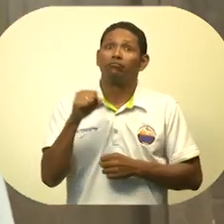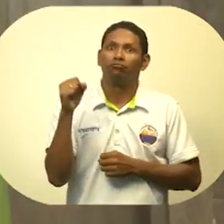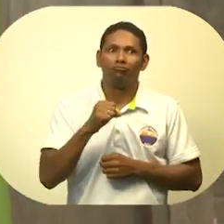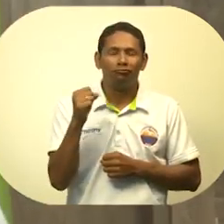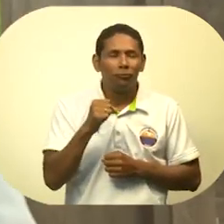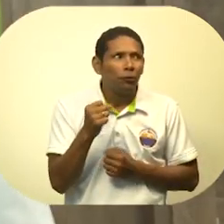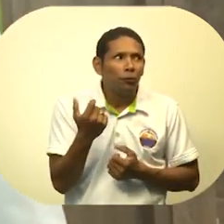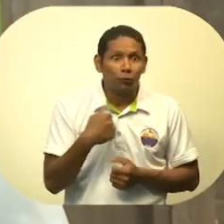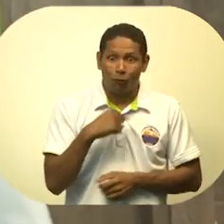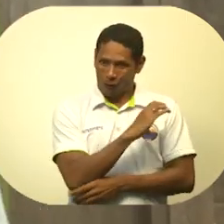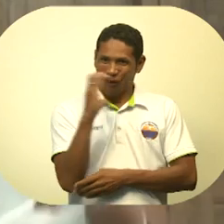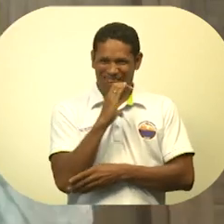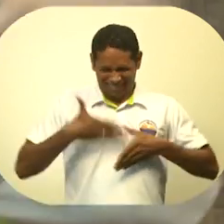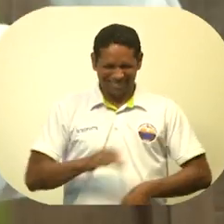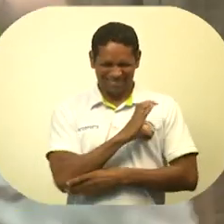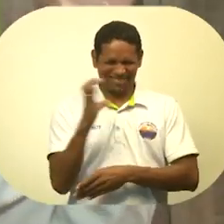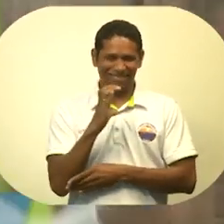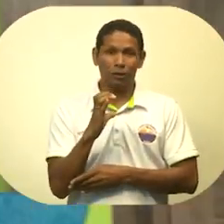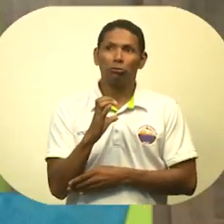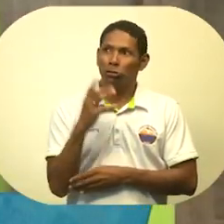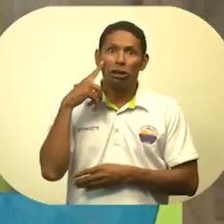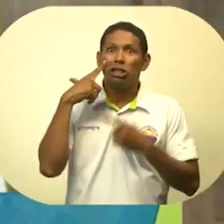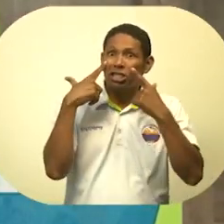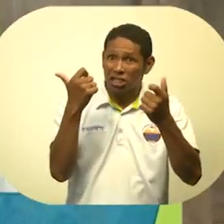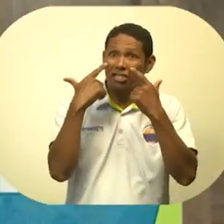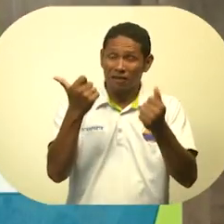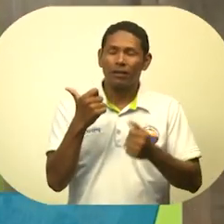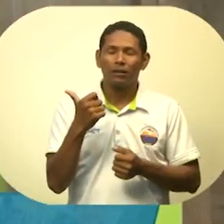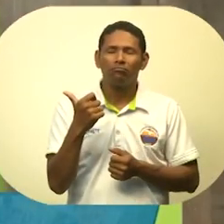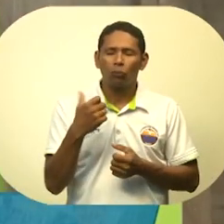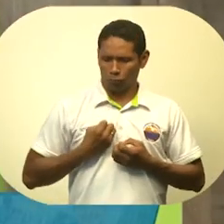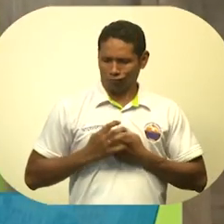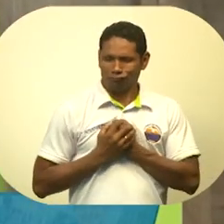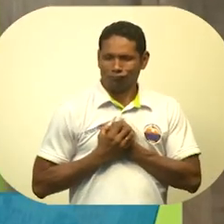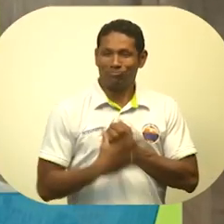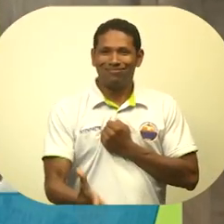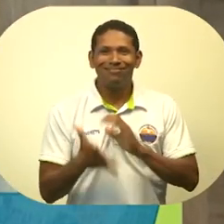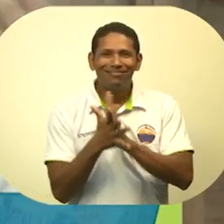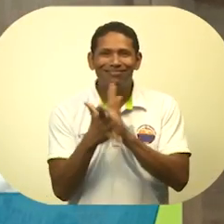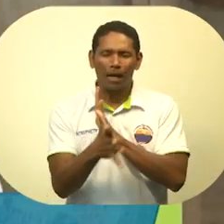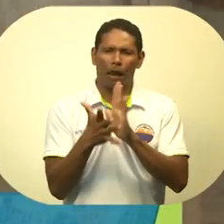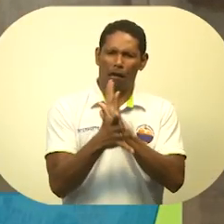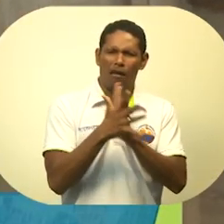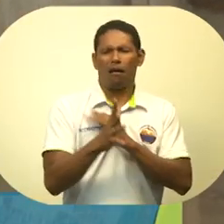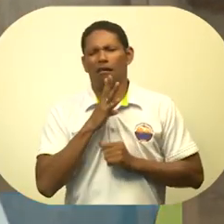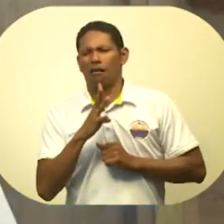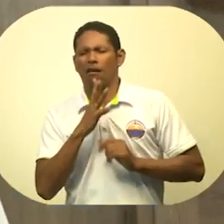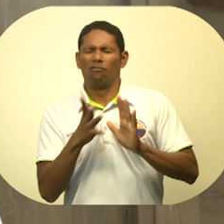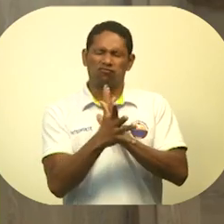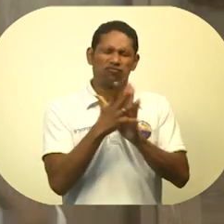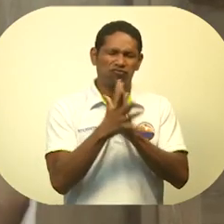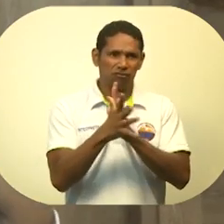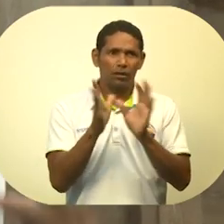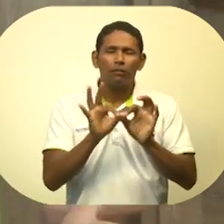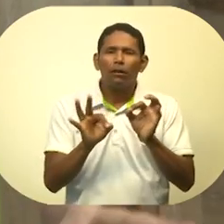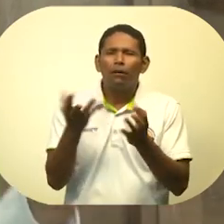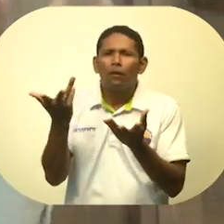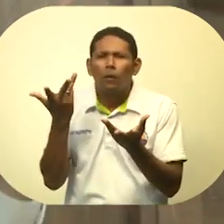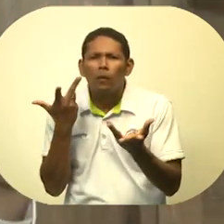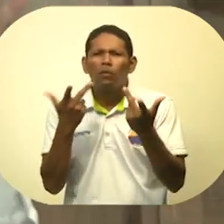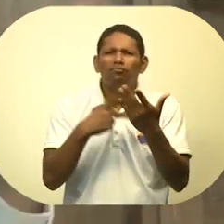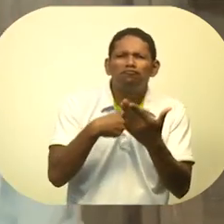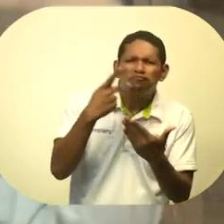chévere, muy linda, como costeña así, muy chévere porque me pude expresar, pude hablar muy